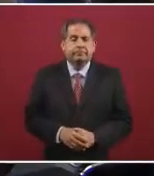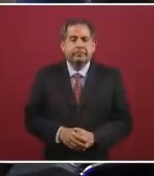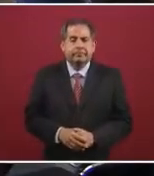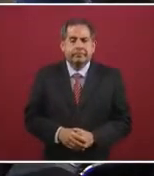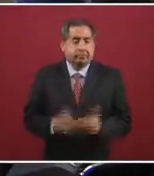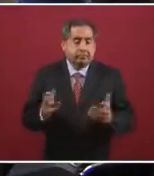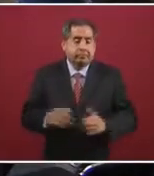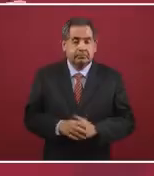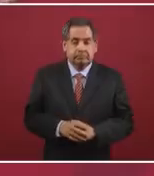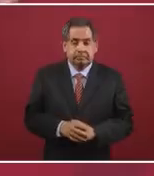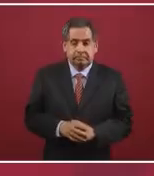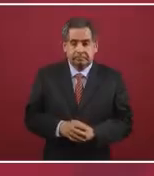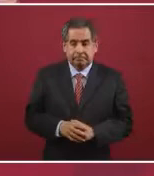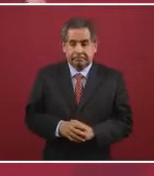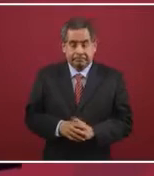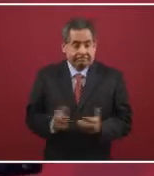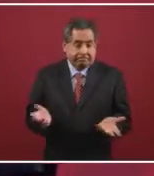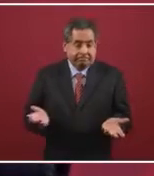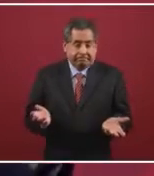ya…